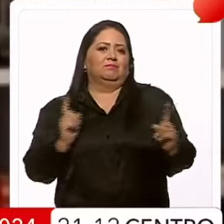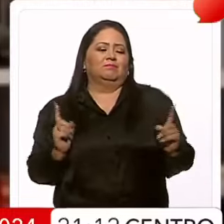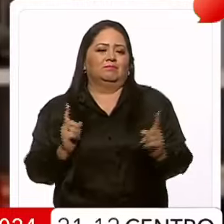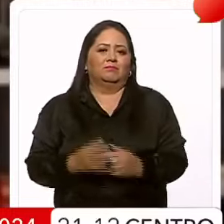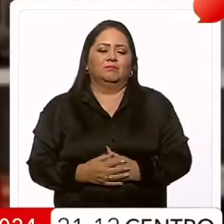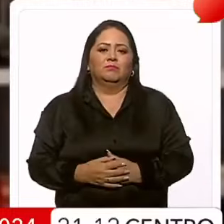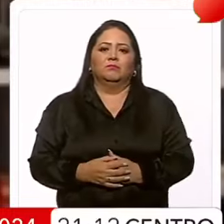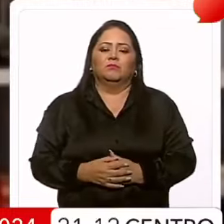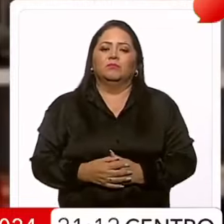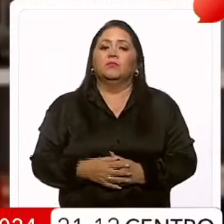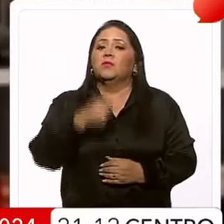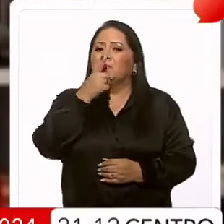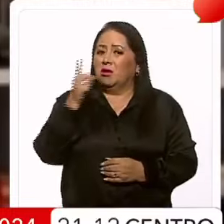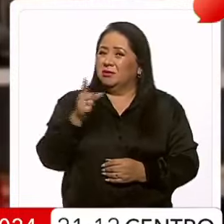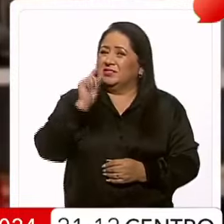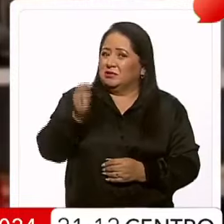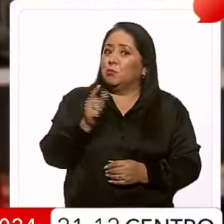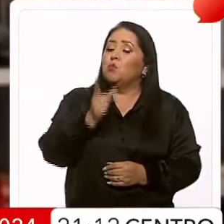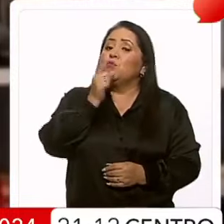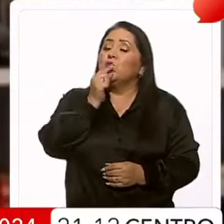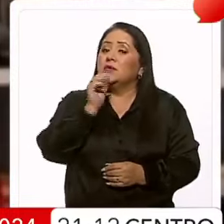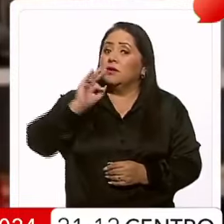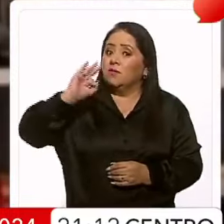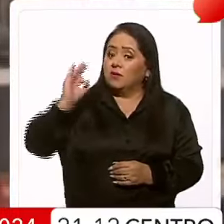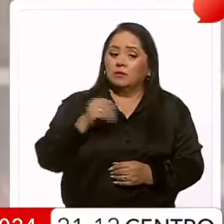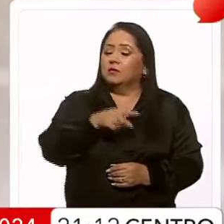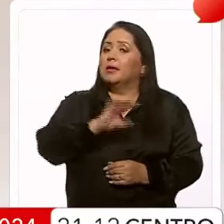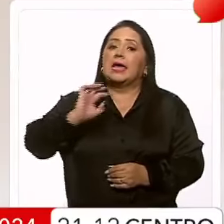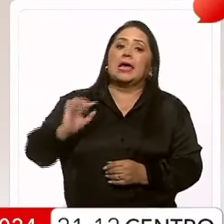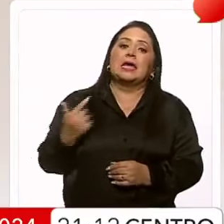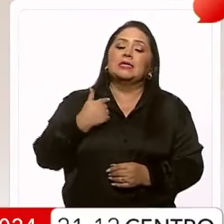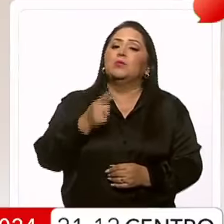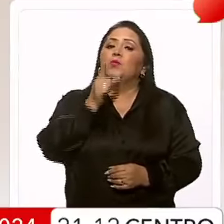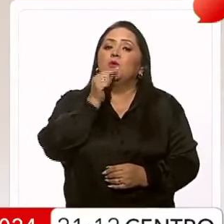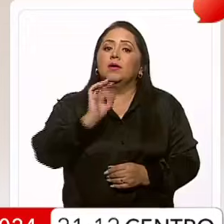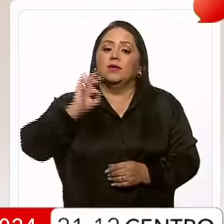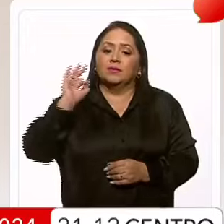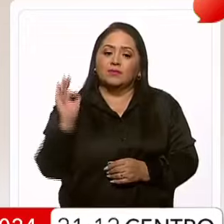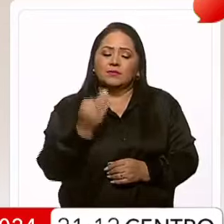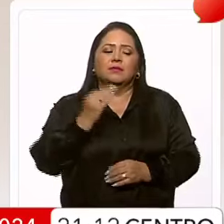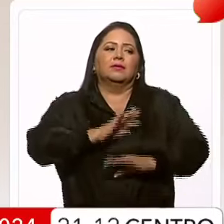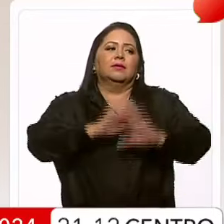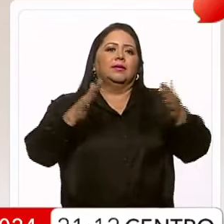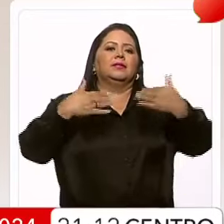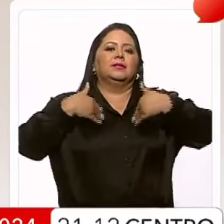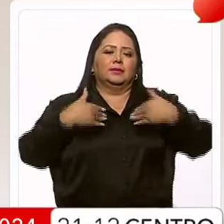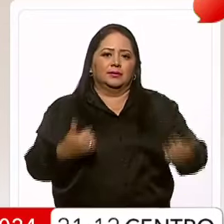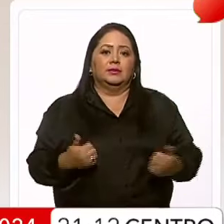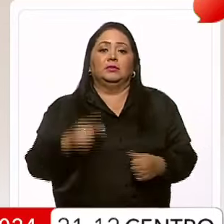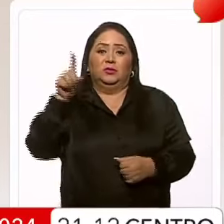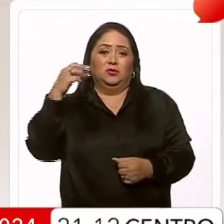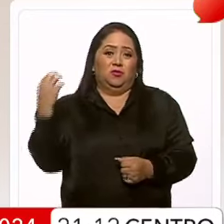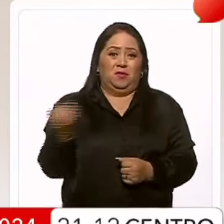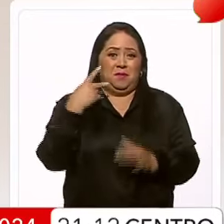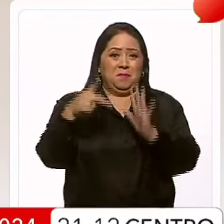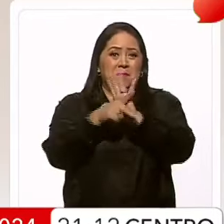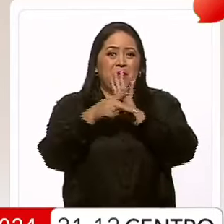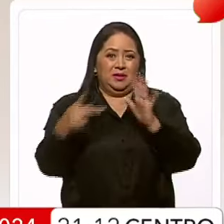O sea, pero son policías federales, ex policías federales. Ajá, ok. Bueno, en su conferencia de